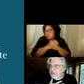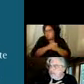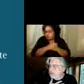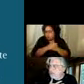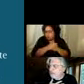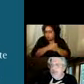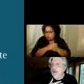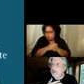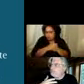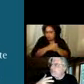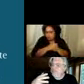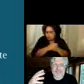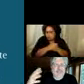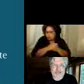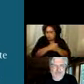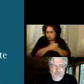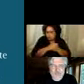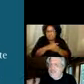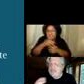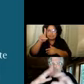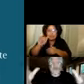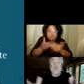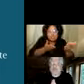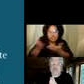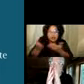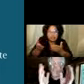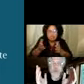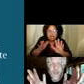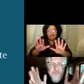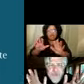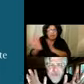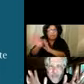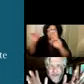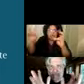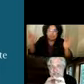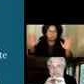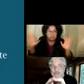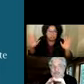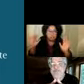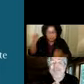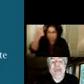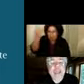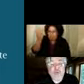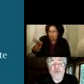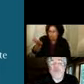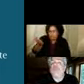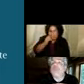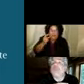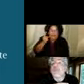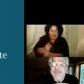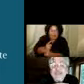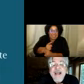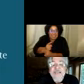vacunas, sea, sea servicio de discapacidad o para discapacitados. Imagínense lo que